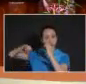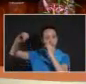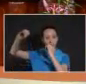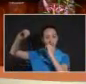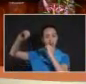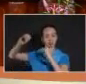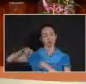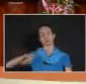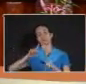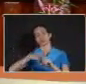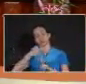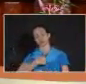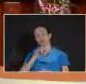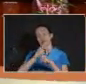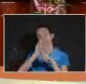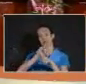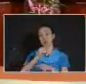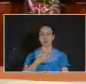Bueno, voy a tener que usar el mío.